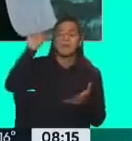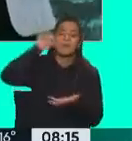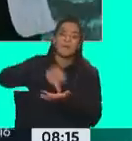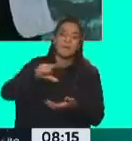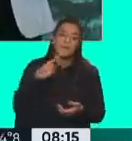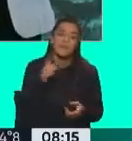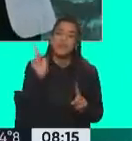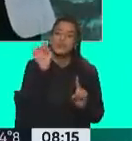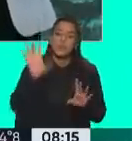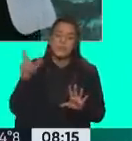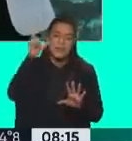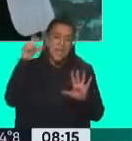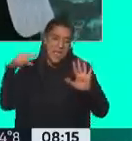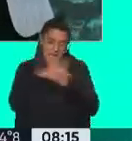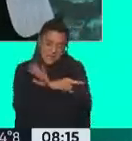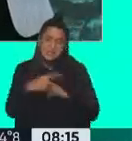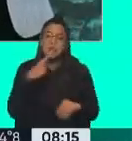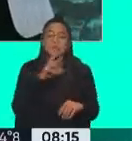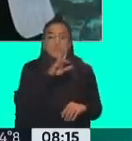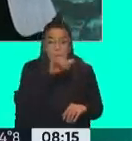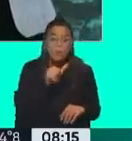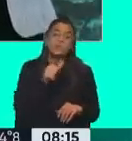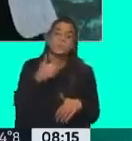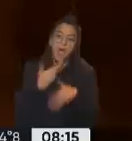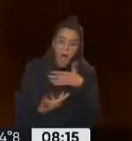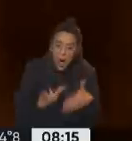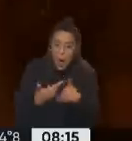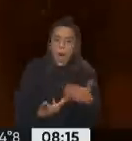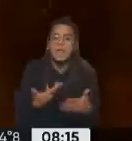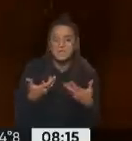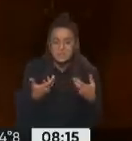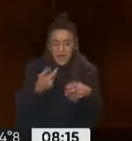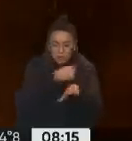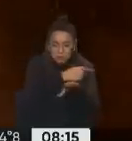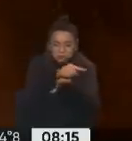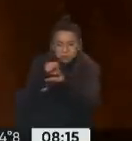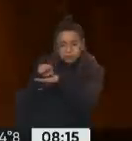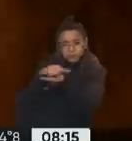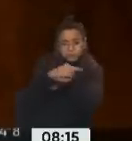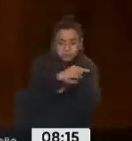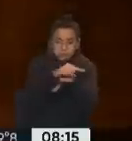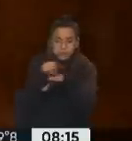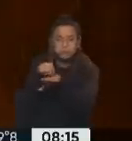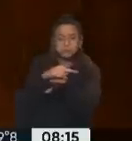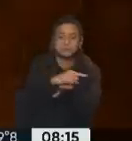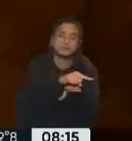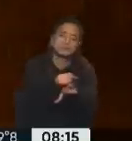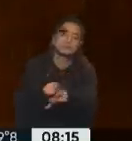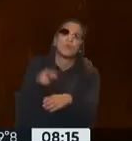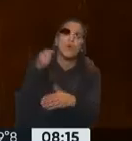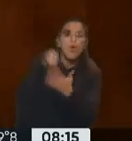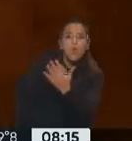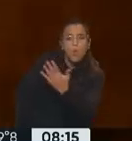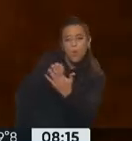este donde recordemos en el este rusia está avanzando con tanques y combatiendo contra las fuerzas ucranianas